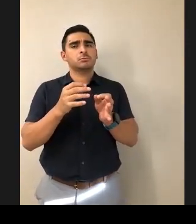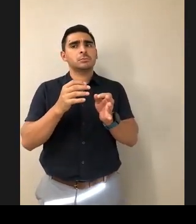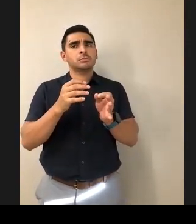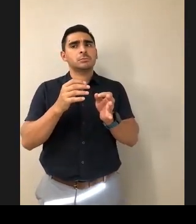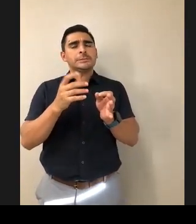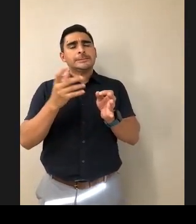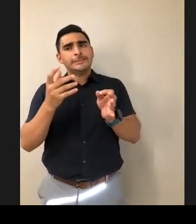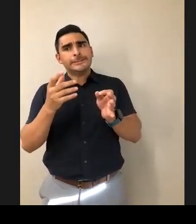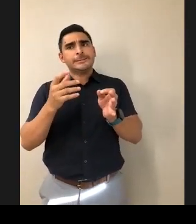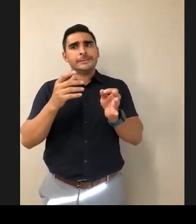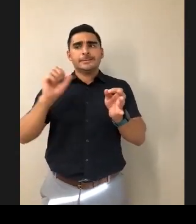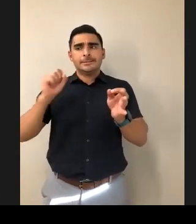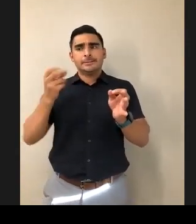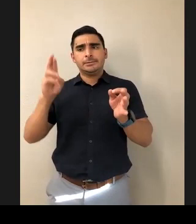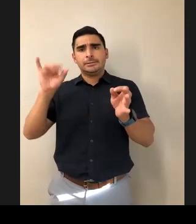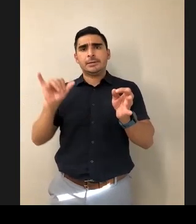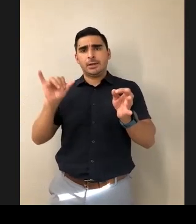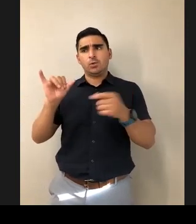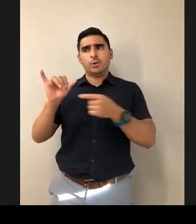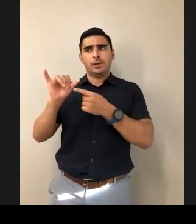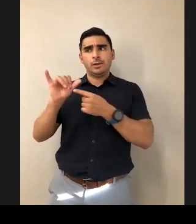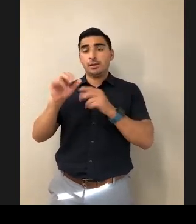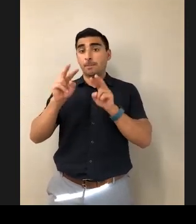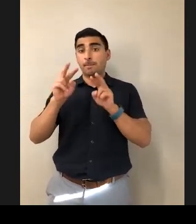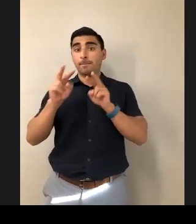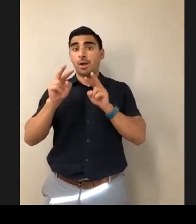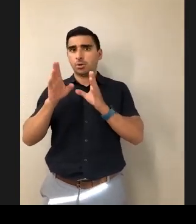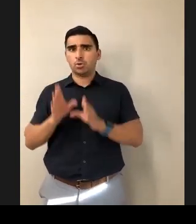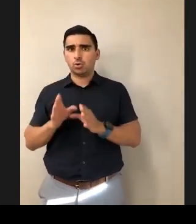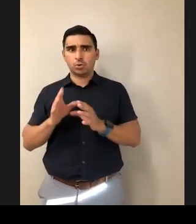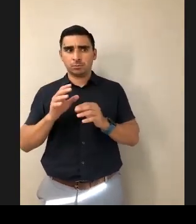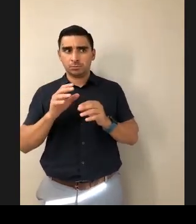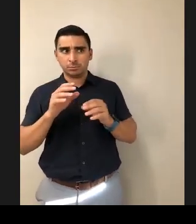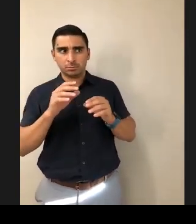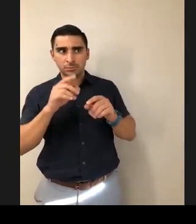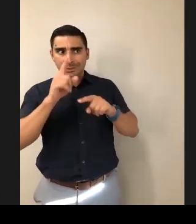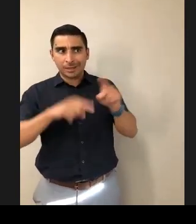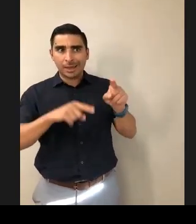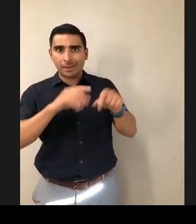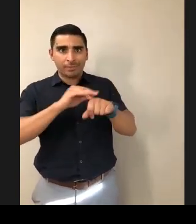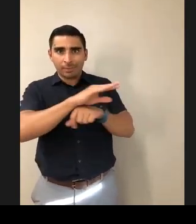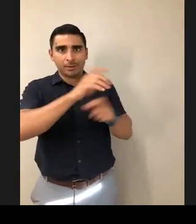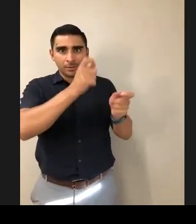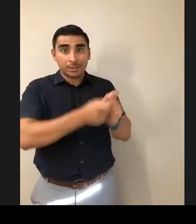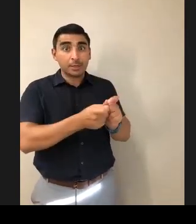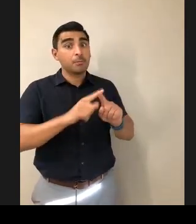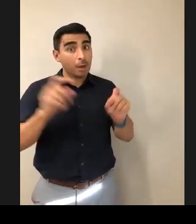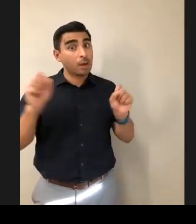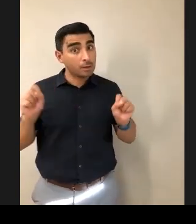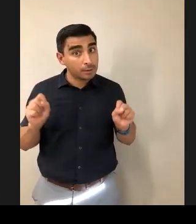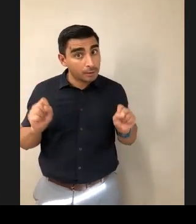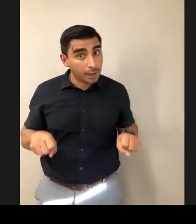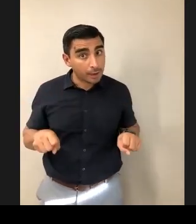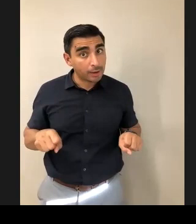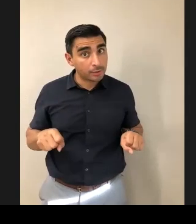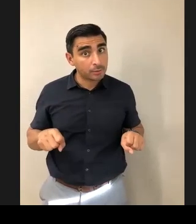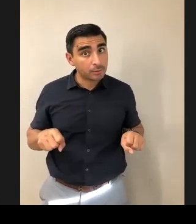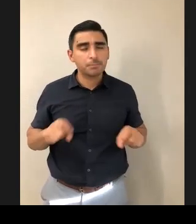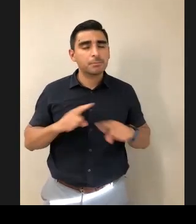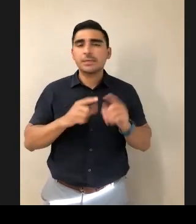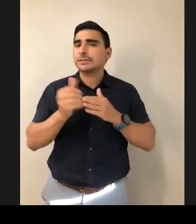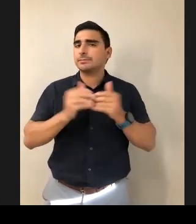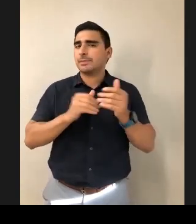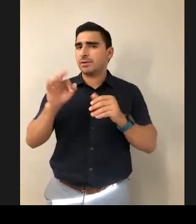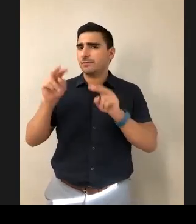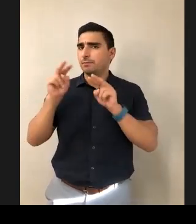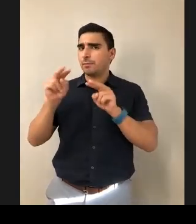bueno, ella ya lo explicó claramente. El monitor no tiene ningún control sobre eso, pero aun